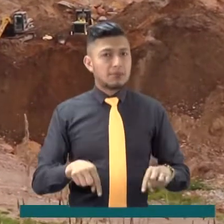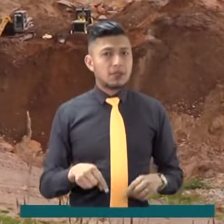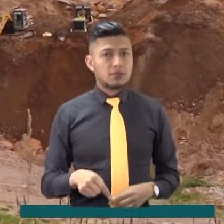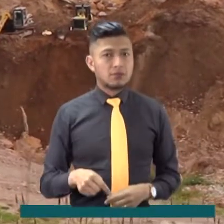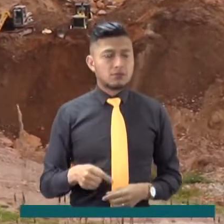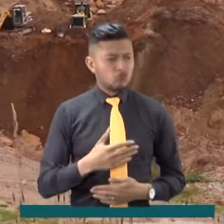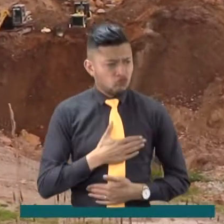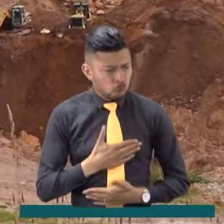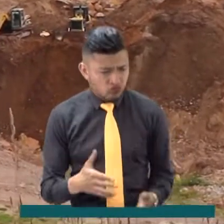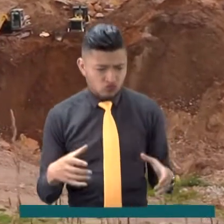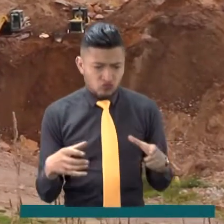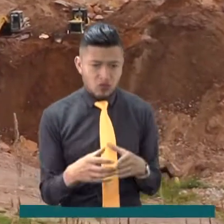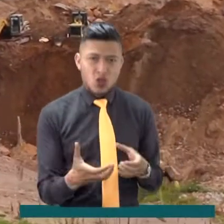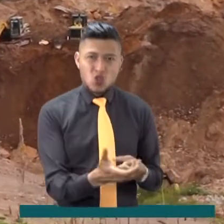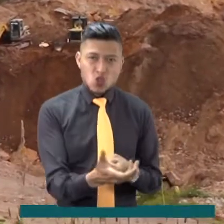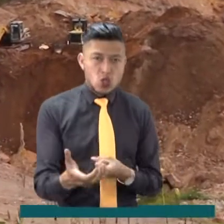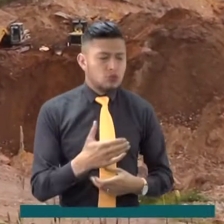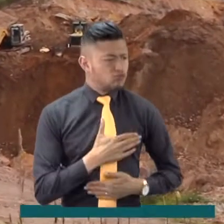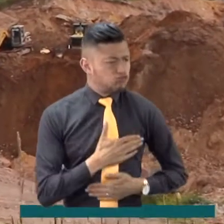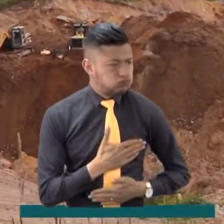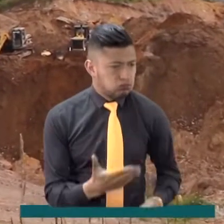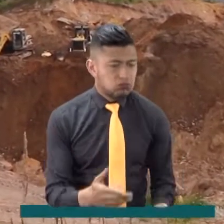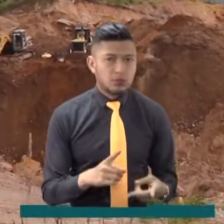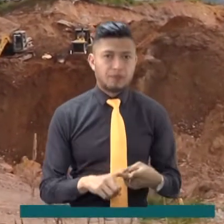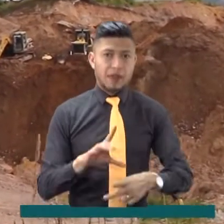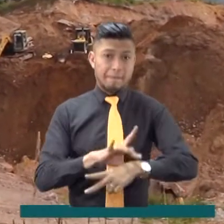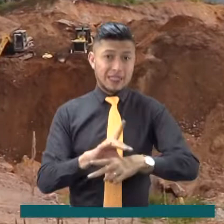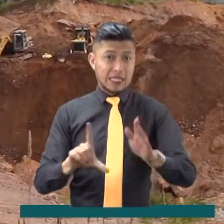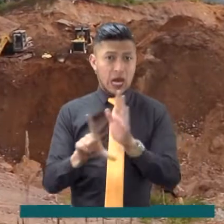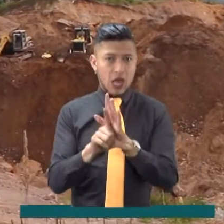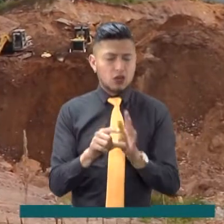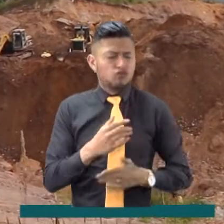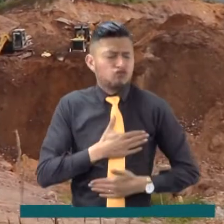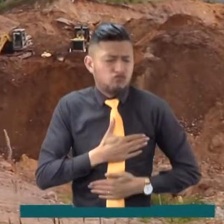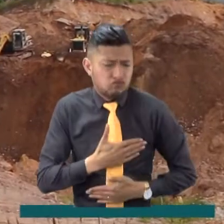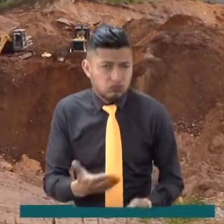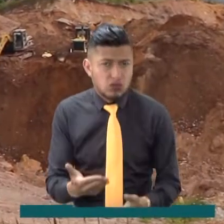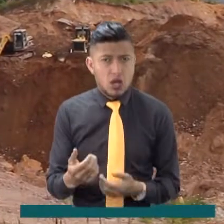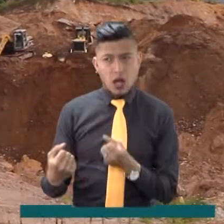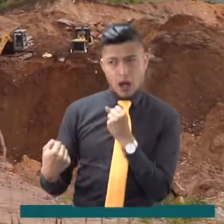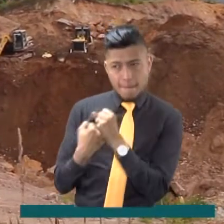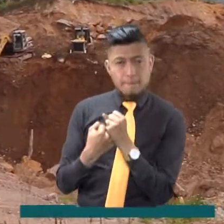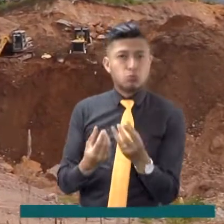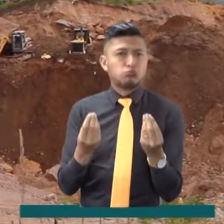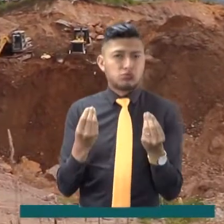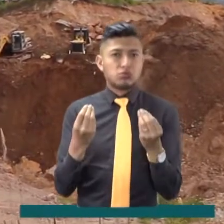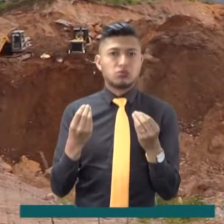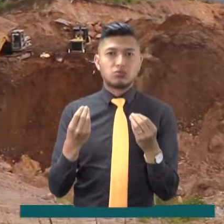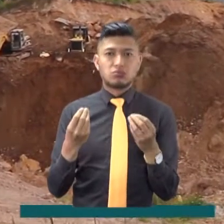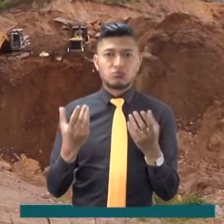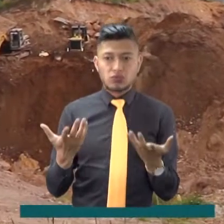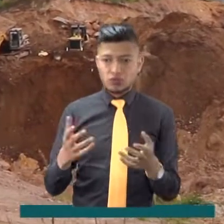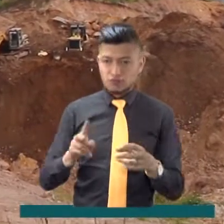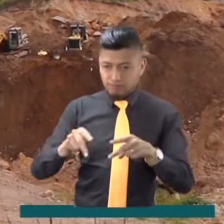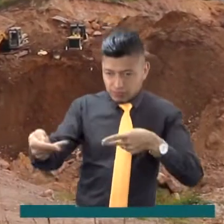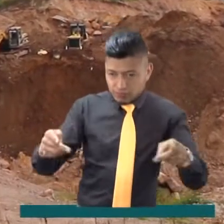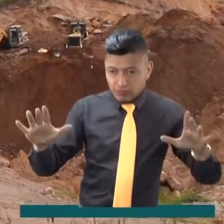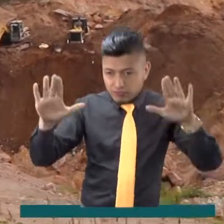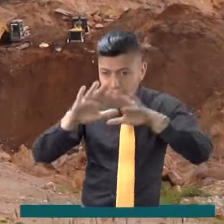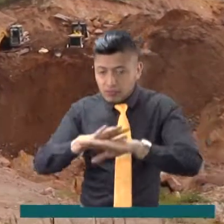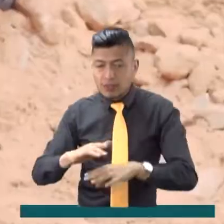mucha predisposición por parte del Cuerpo de Bomberos y por parte de Medicina Legal, que nos ayudan con las muestras de los